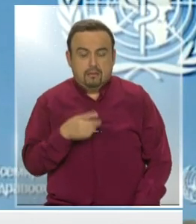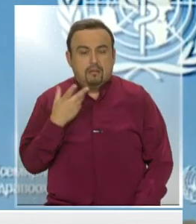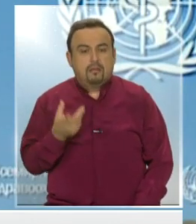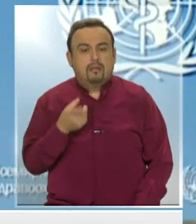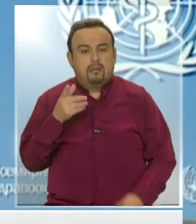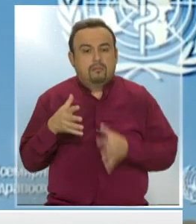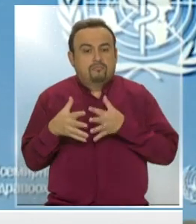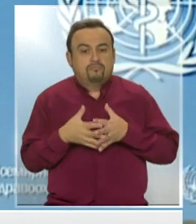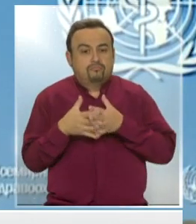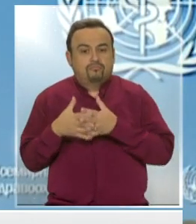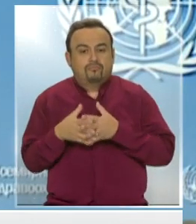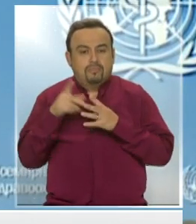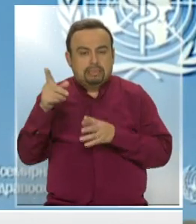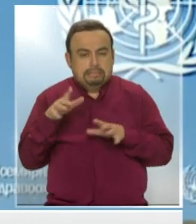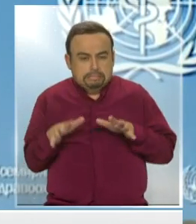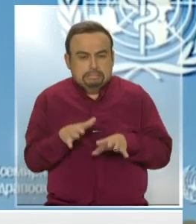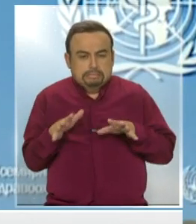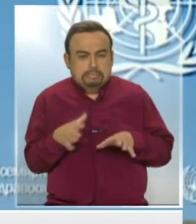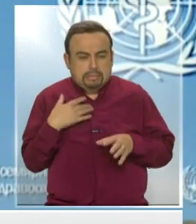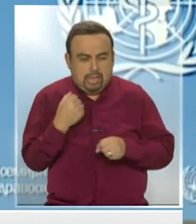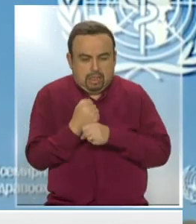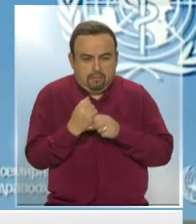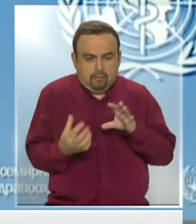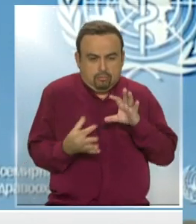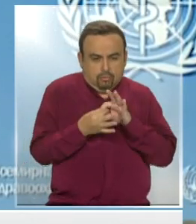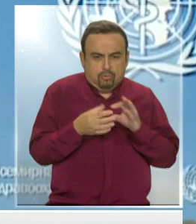son estadounidenses que están trabajando con nosotros.